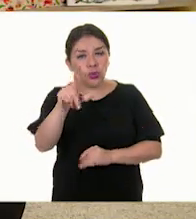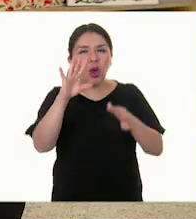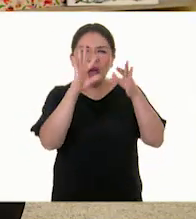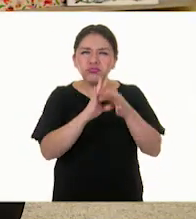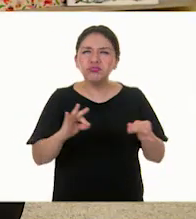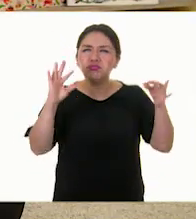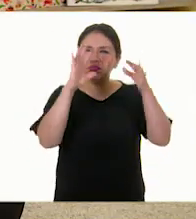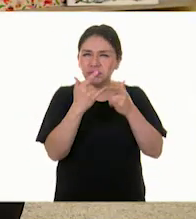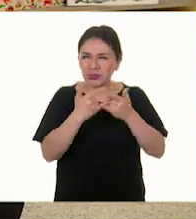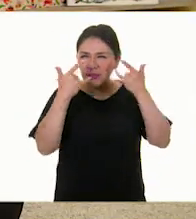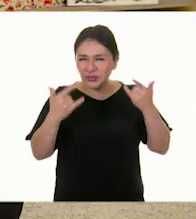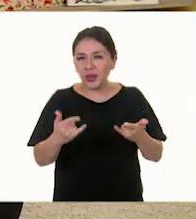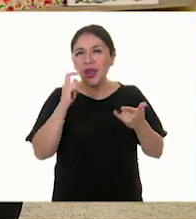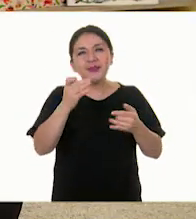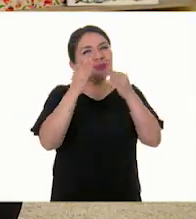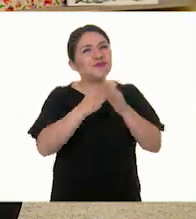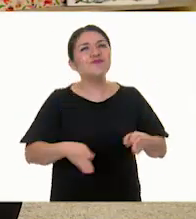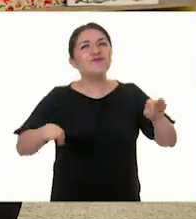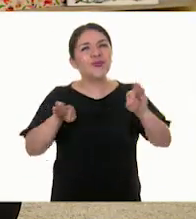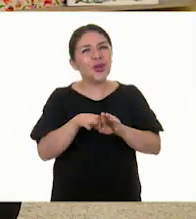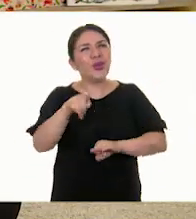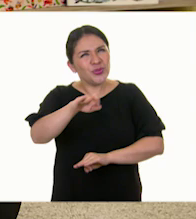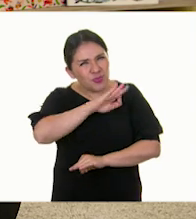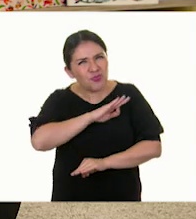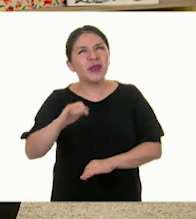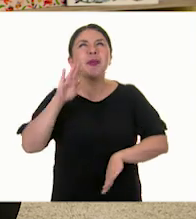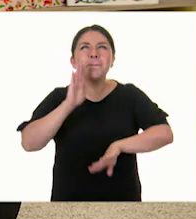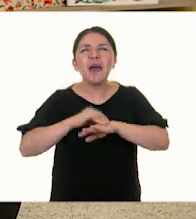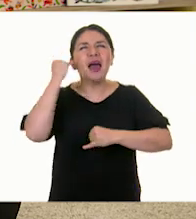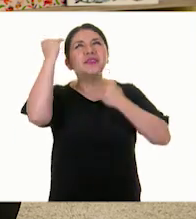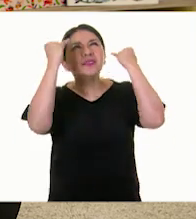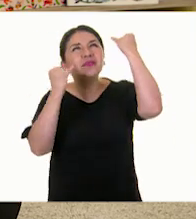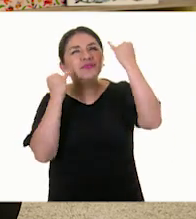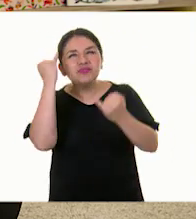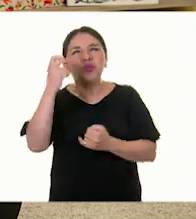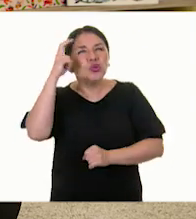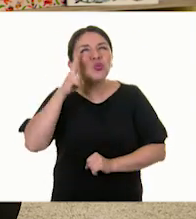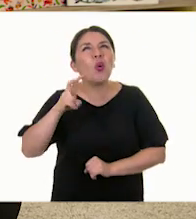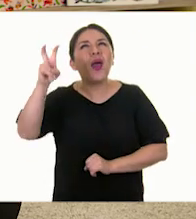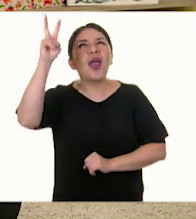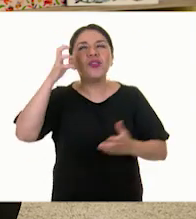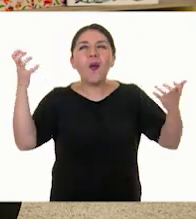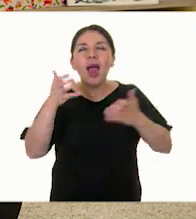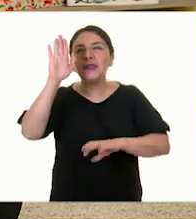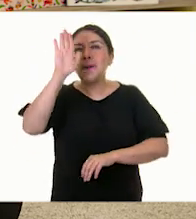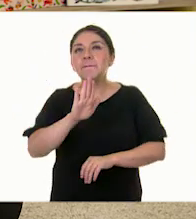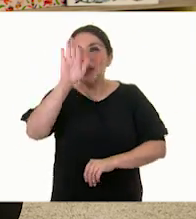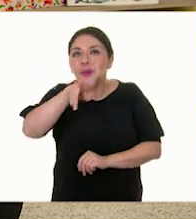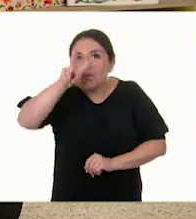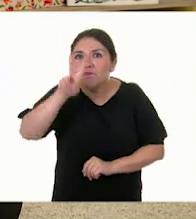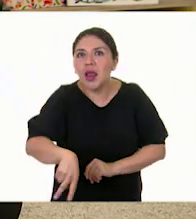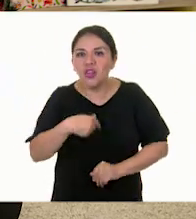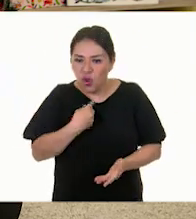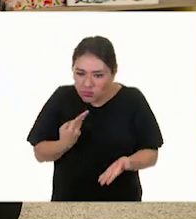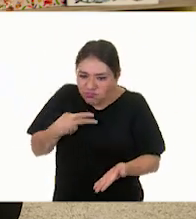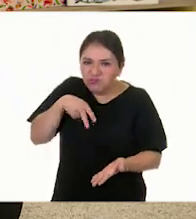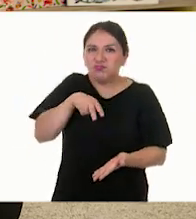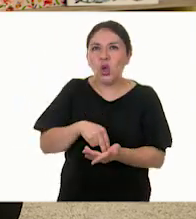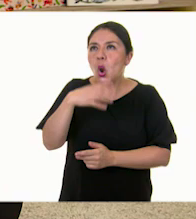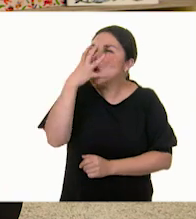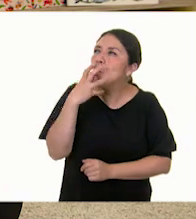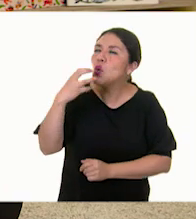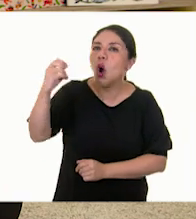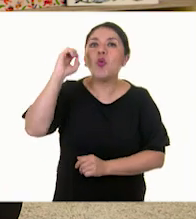narrar, es muy importante que nos demos la oportunidad de imaginar, soñar y creer que en verdad somos el lobo